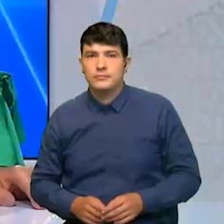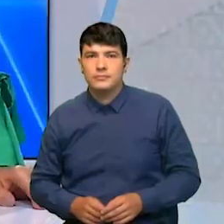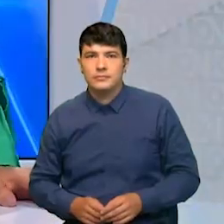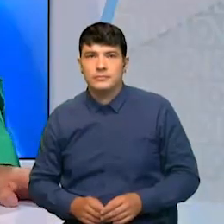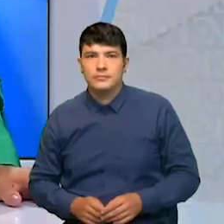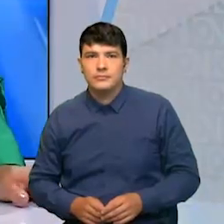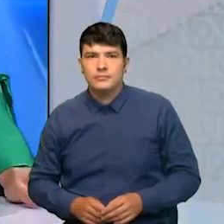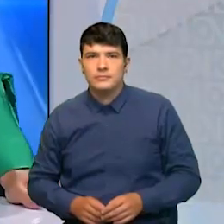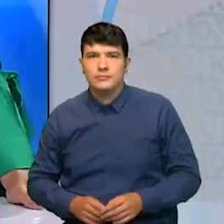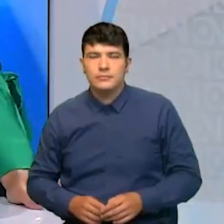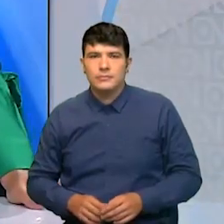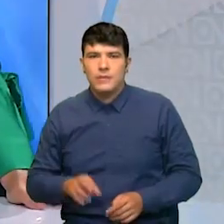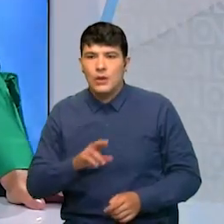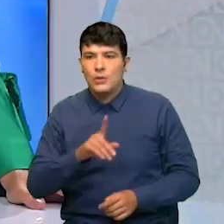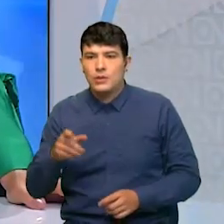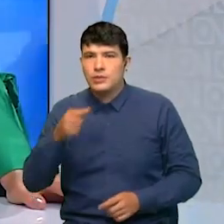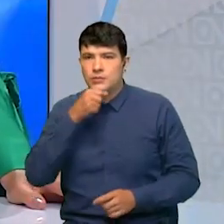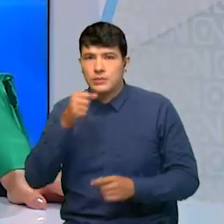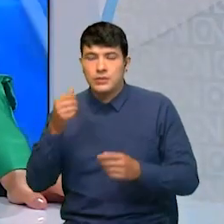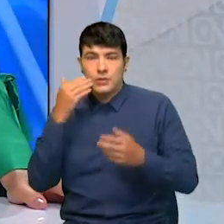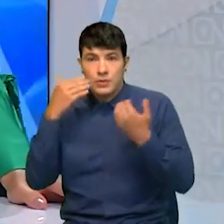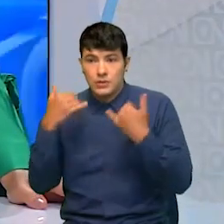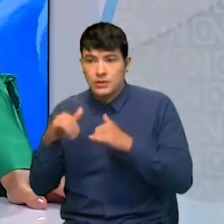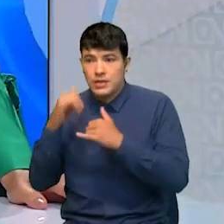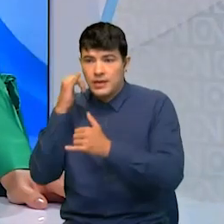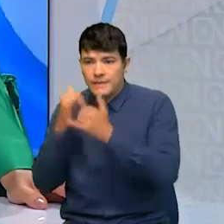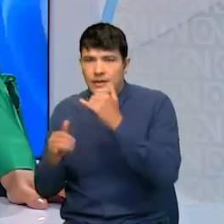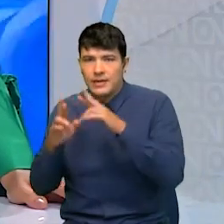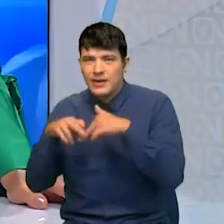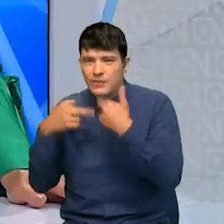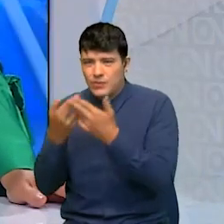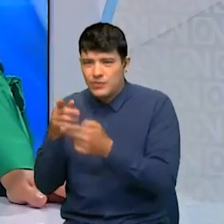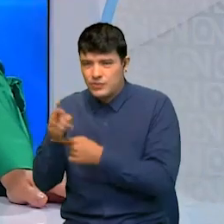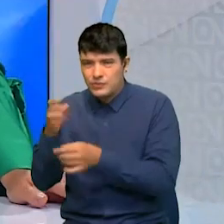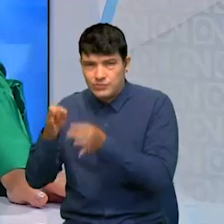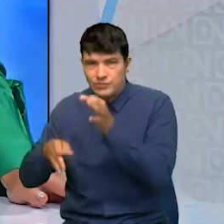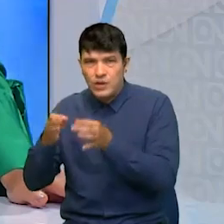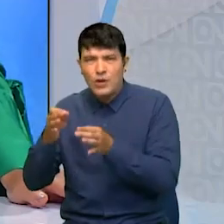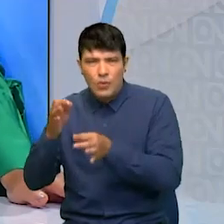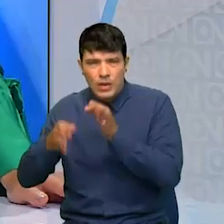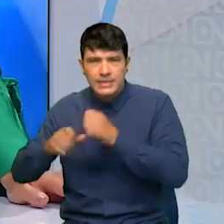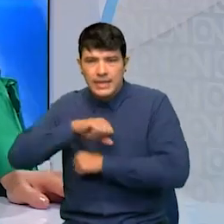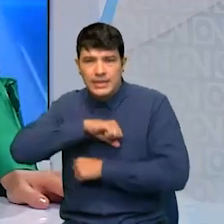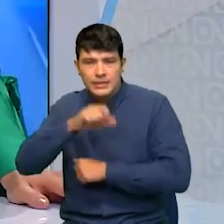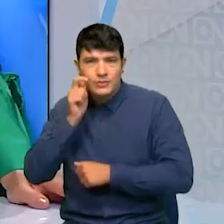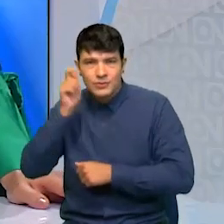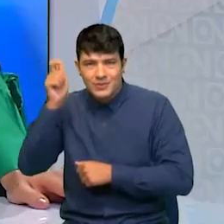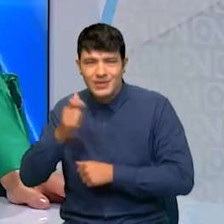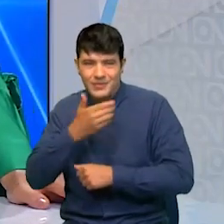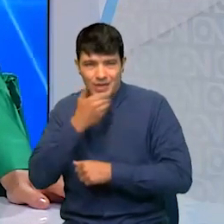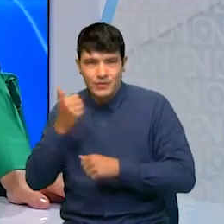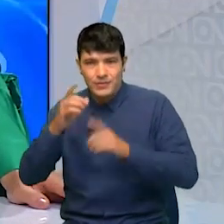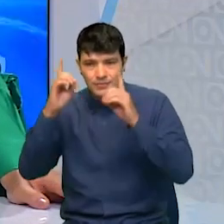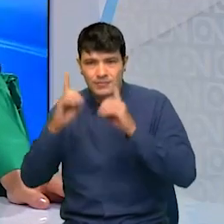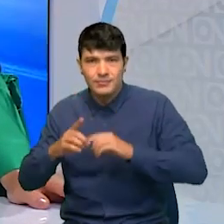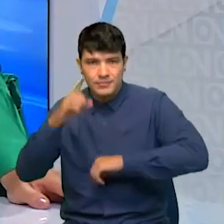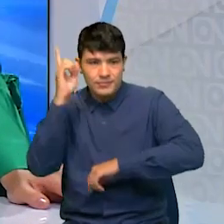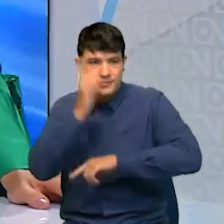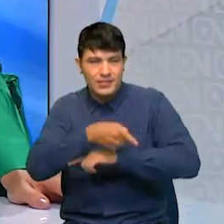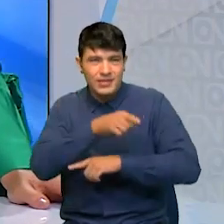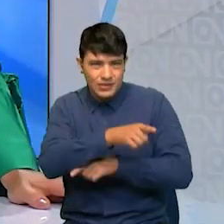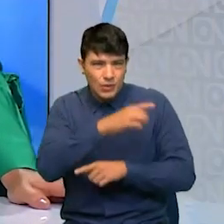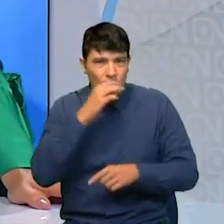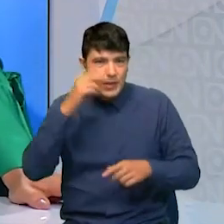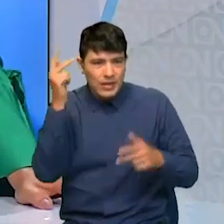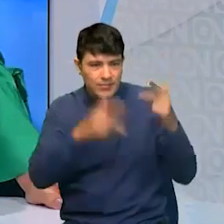y en otras noticias tras finalizar las audiencias concentradas un juez de garantías decidió enviar a la cárcel al rapero acusado de